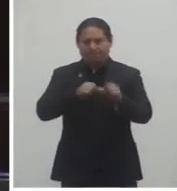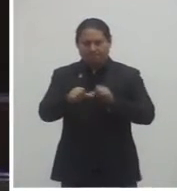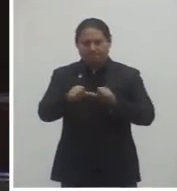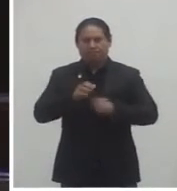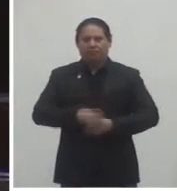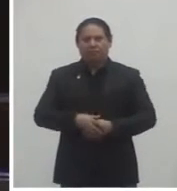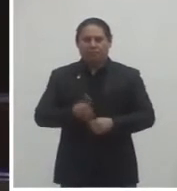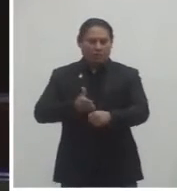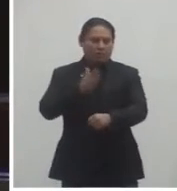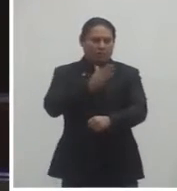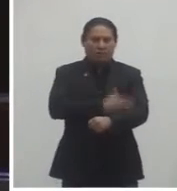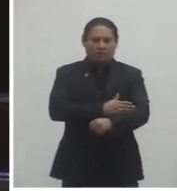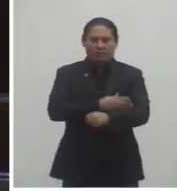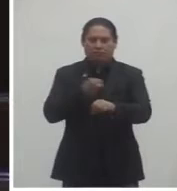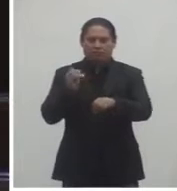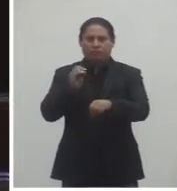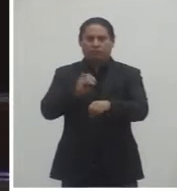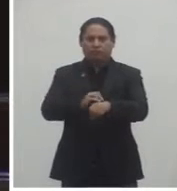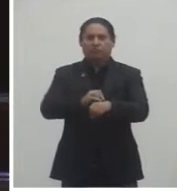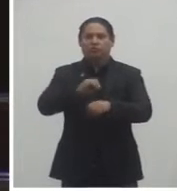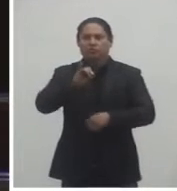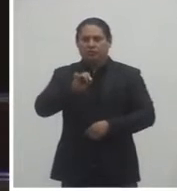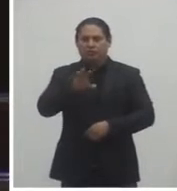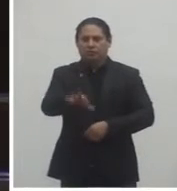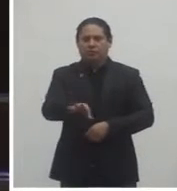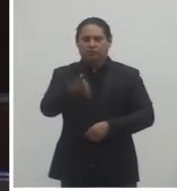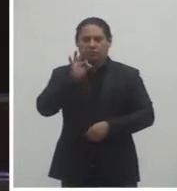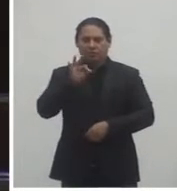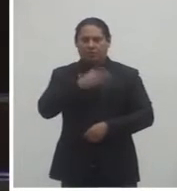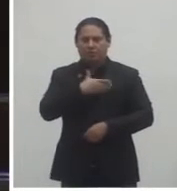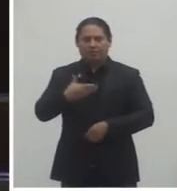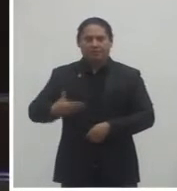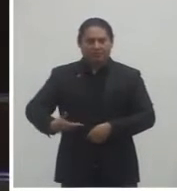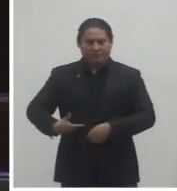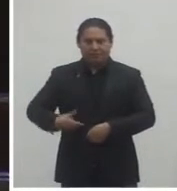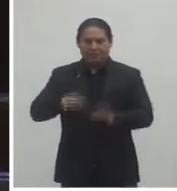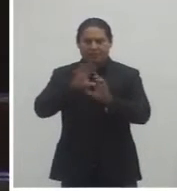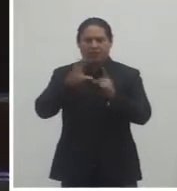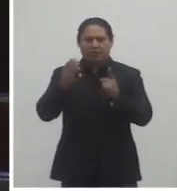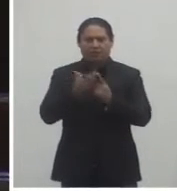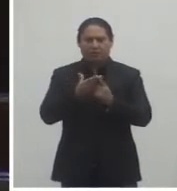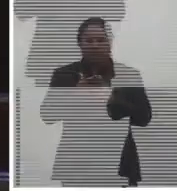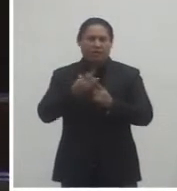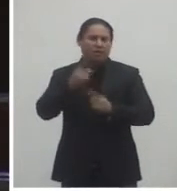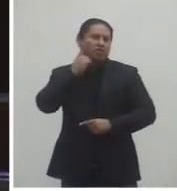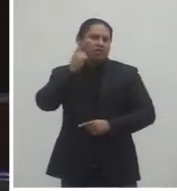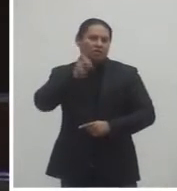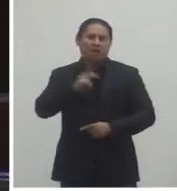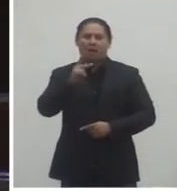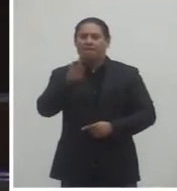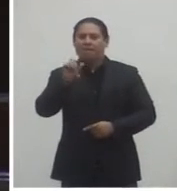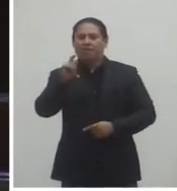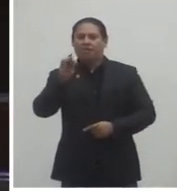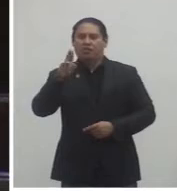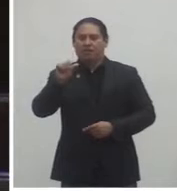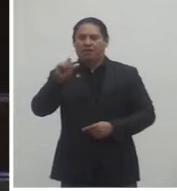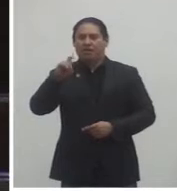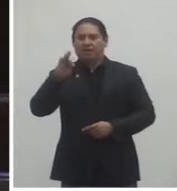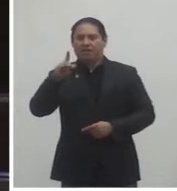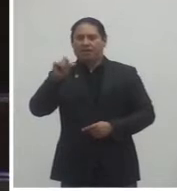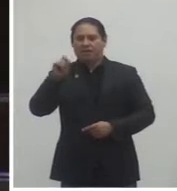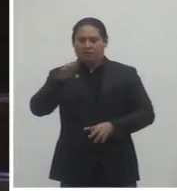consecuencia, a lo anterior, se propone sea nombrada como presidenta de la comisión a la diputada Petrona de la Cruz,